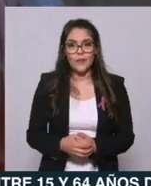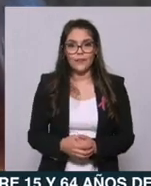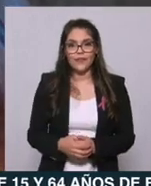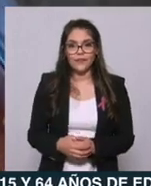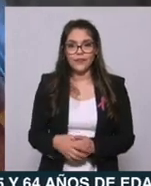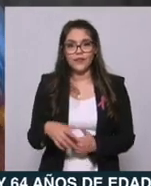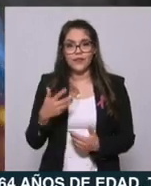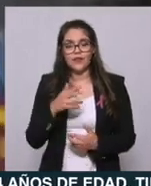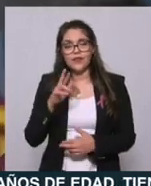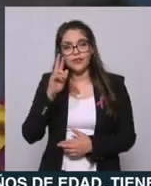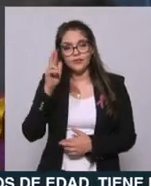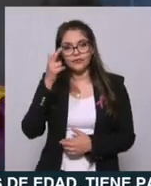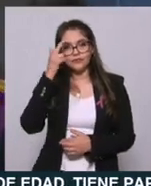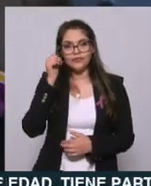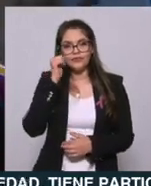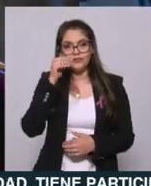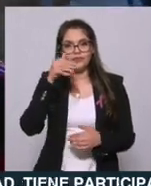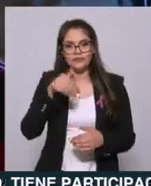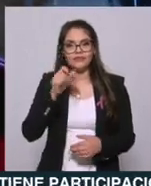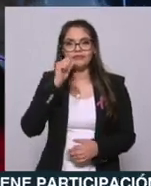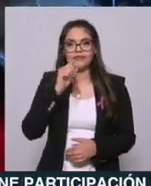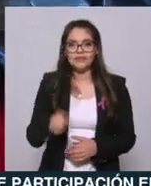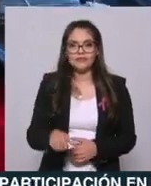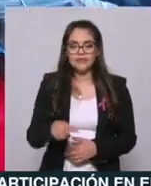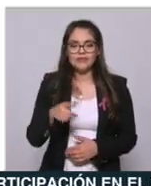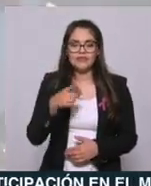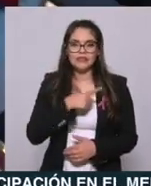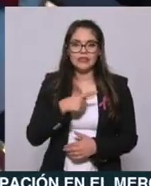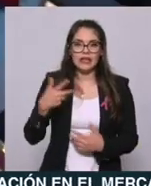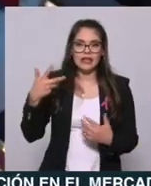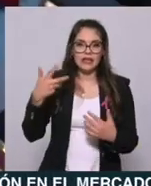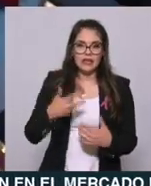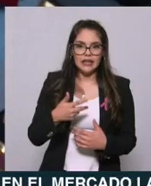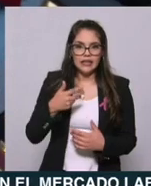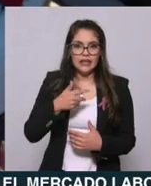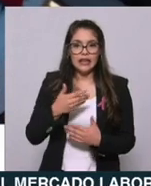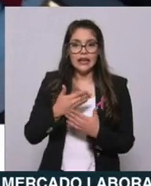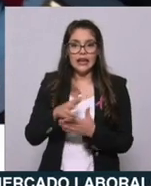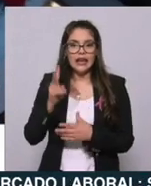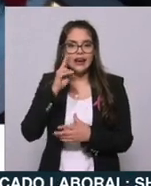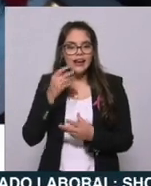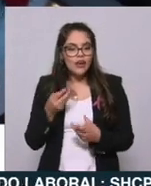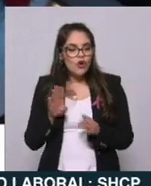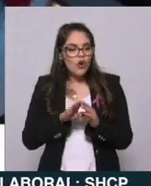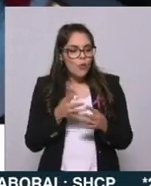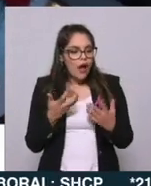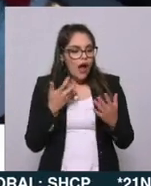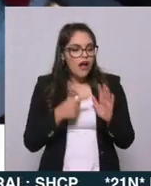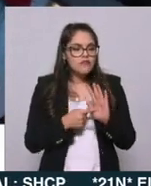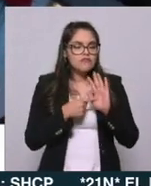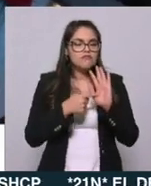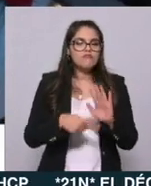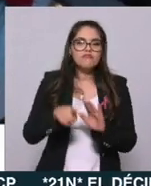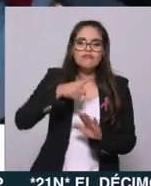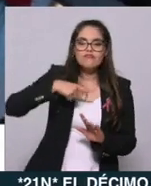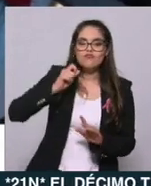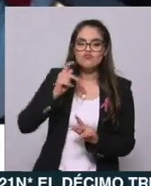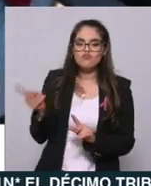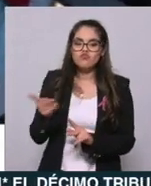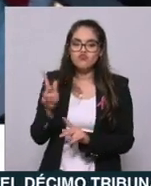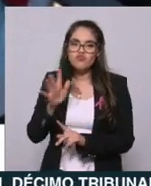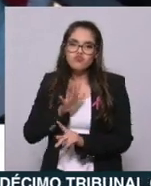ritos funerarios son el sincretismo expresado de nuestros